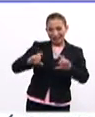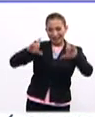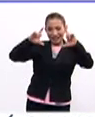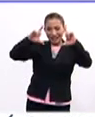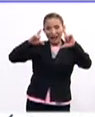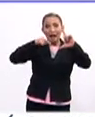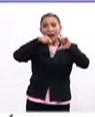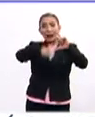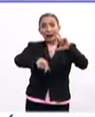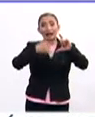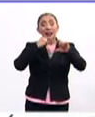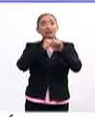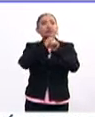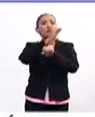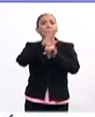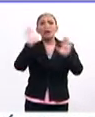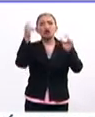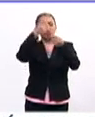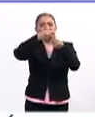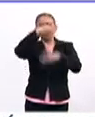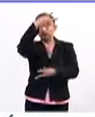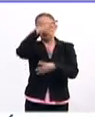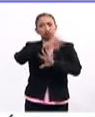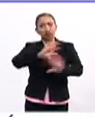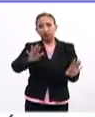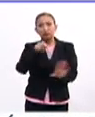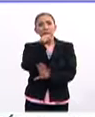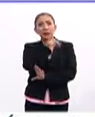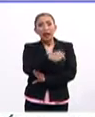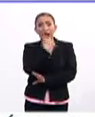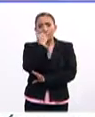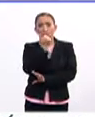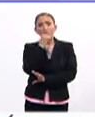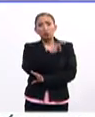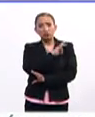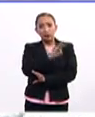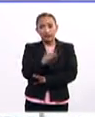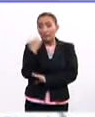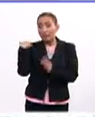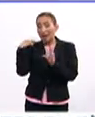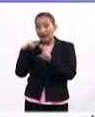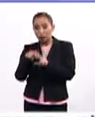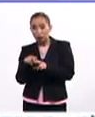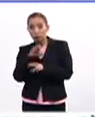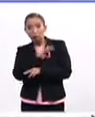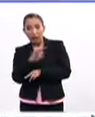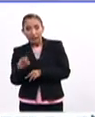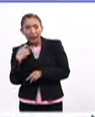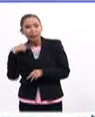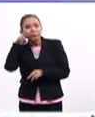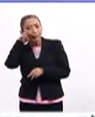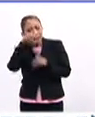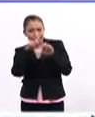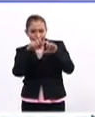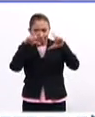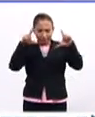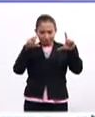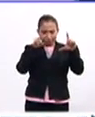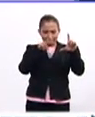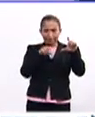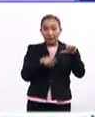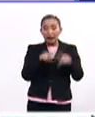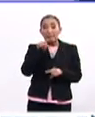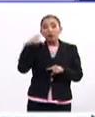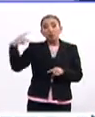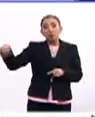un recurso informático al cual los alumnos y los maestros pueden acceder de